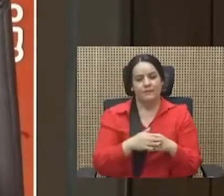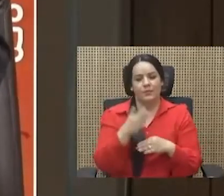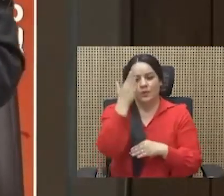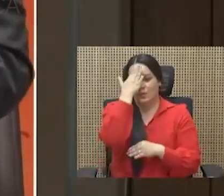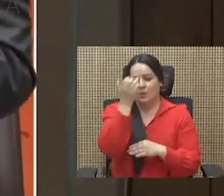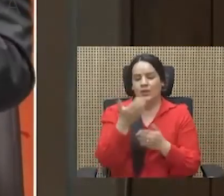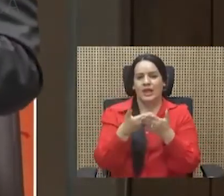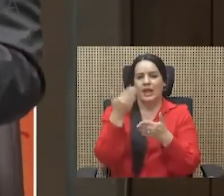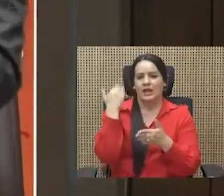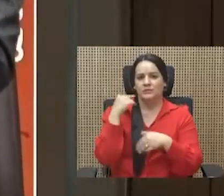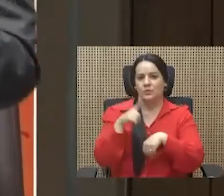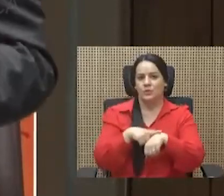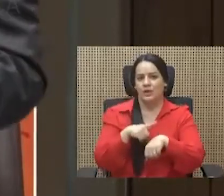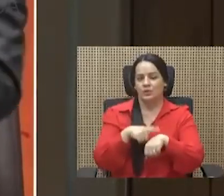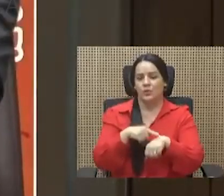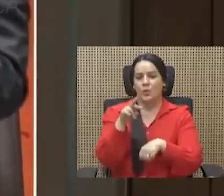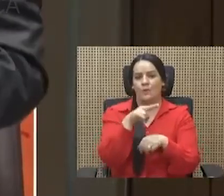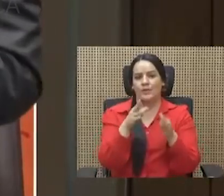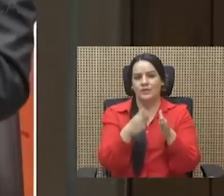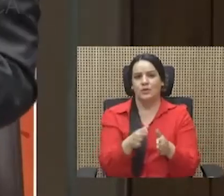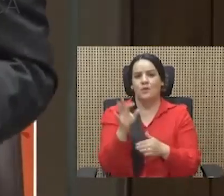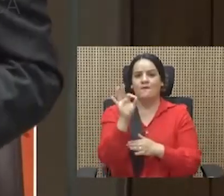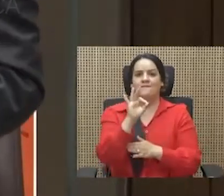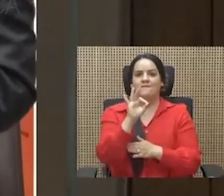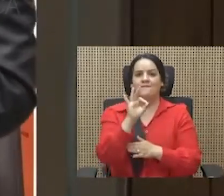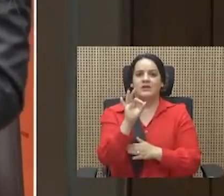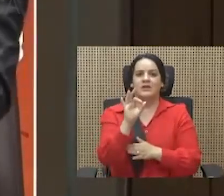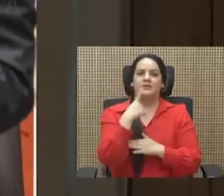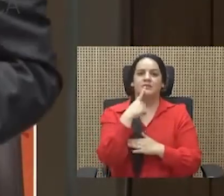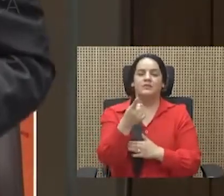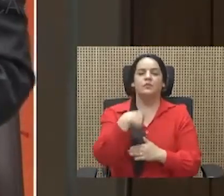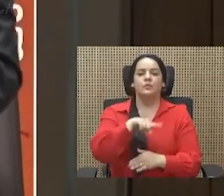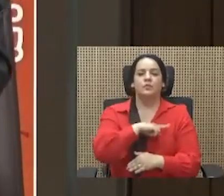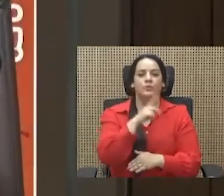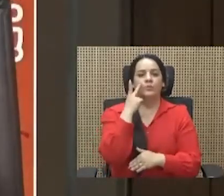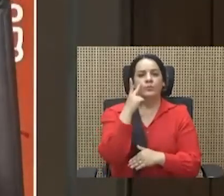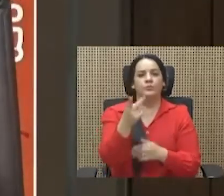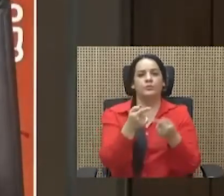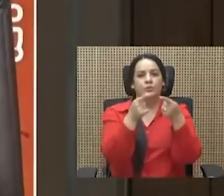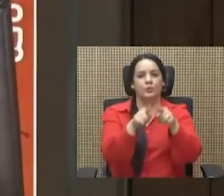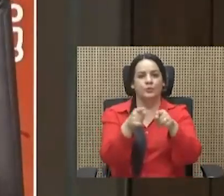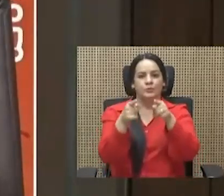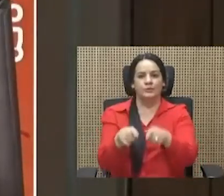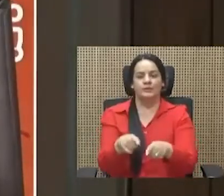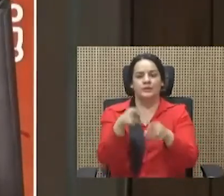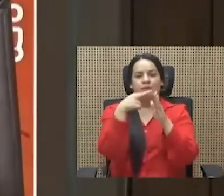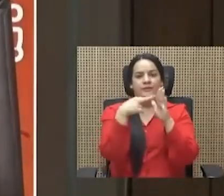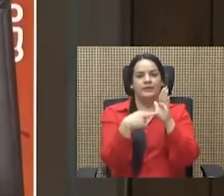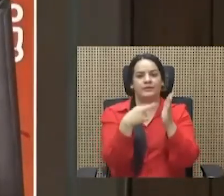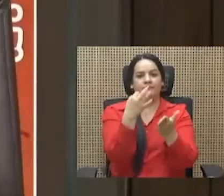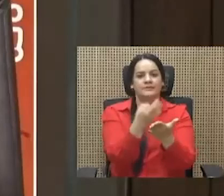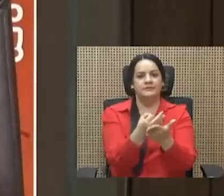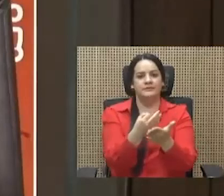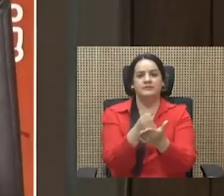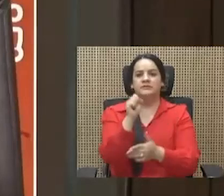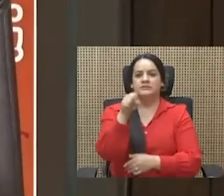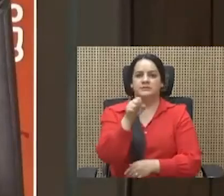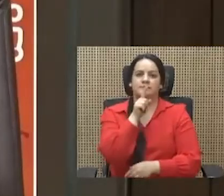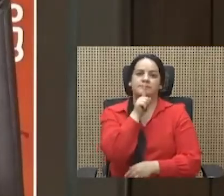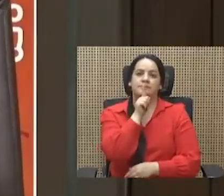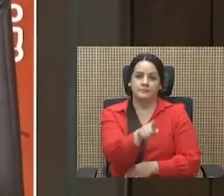Frente Amplio decían: aquí estamos viendo hoy las consecuencias de la regla fiscal. Sí, es cierto, estamos viendo hoy